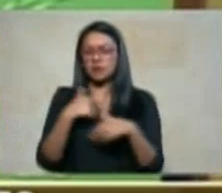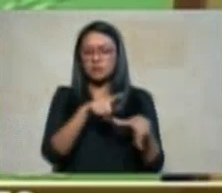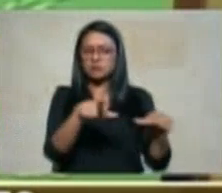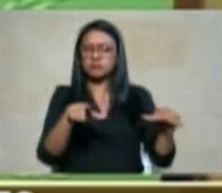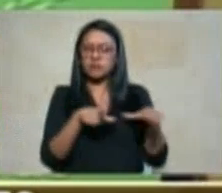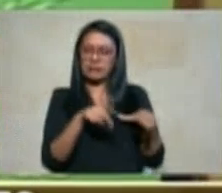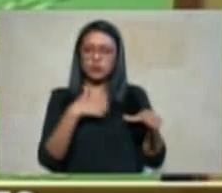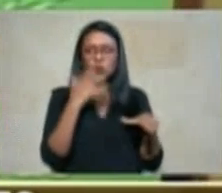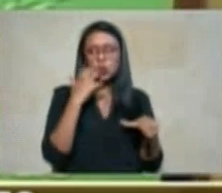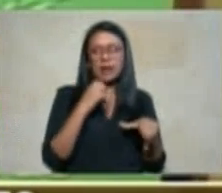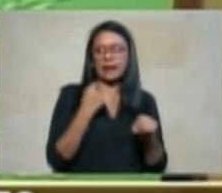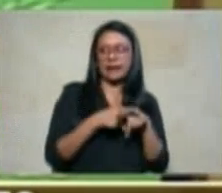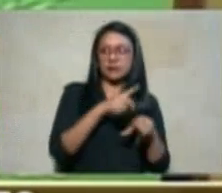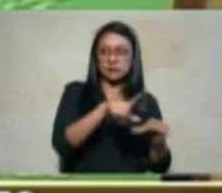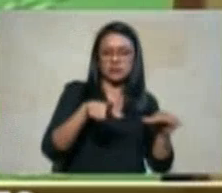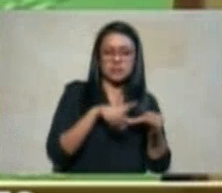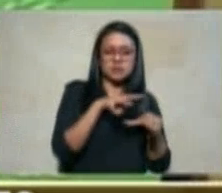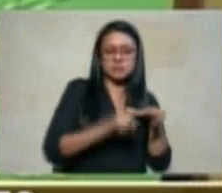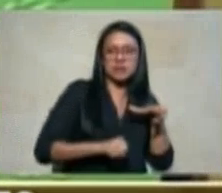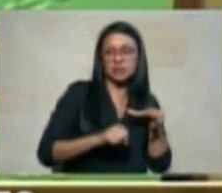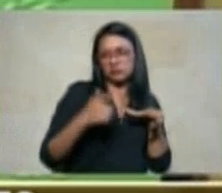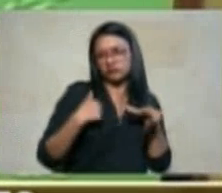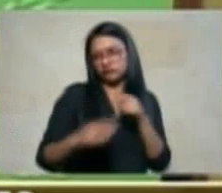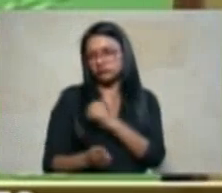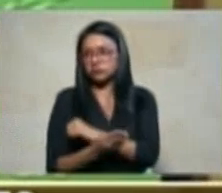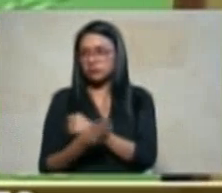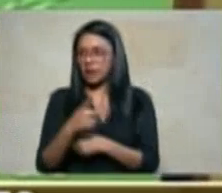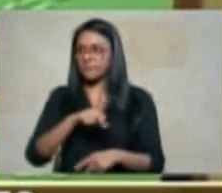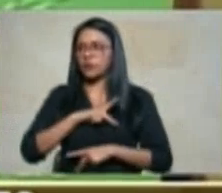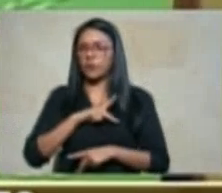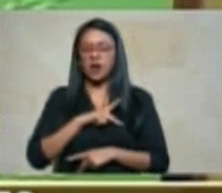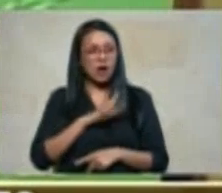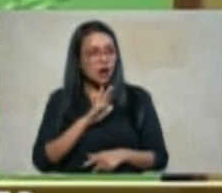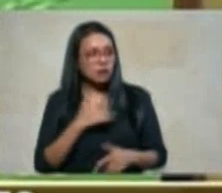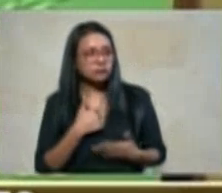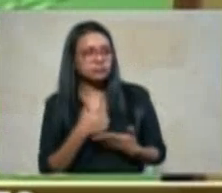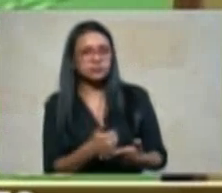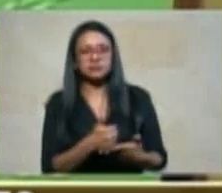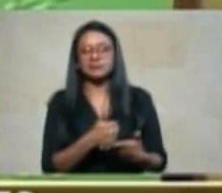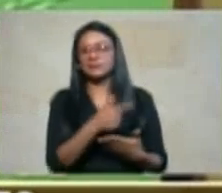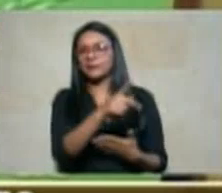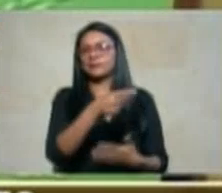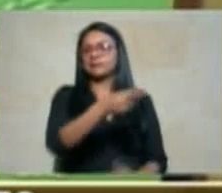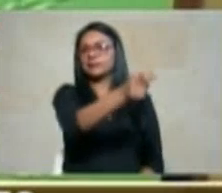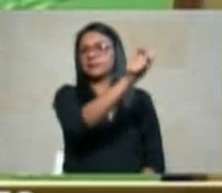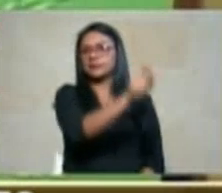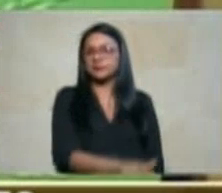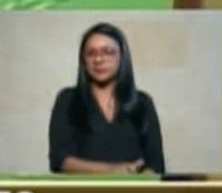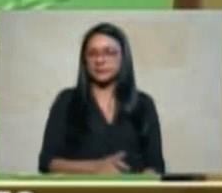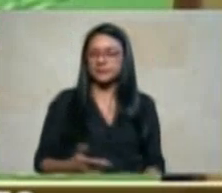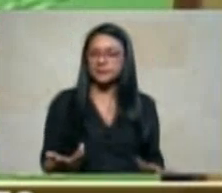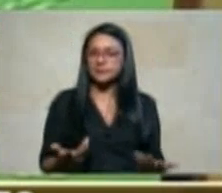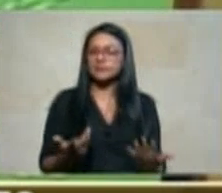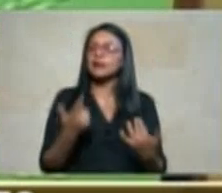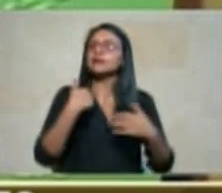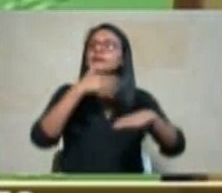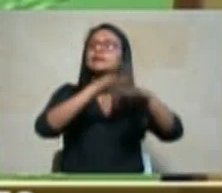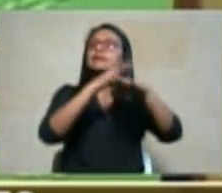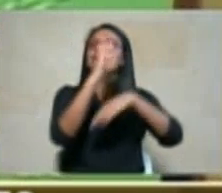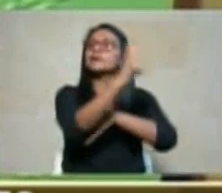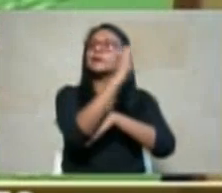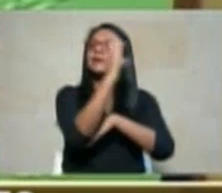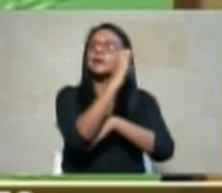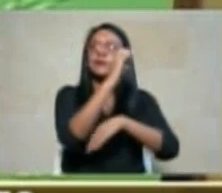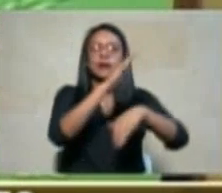tierra robada. Pues claro, ahí entre ladrones entendieron y entonces le despojaron la tierra a la gente. Entonces, lo que hay que decirle a Colombia es